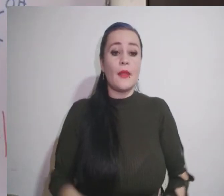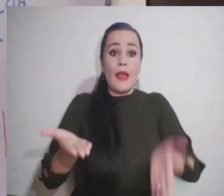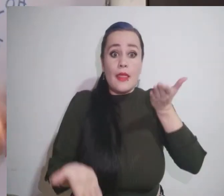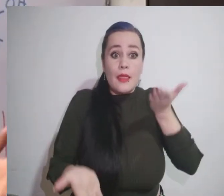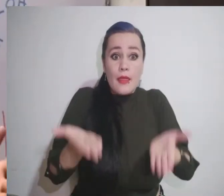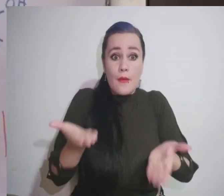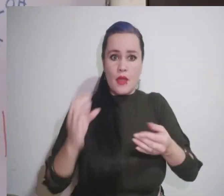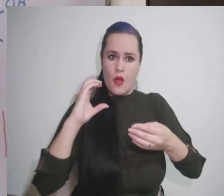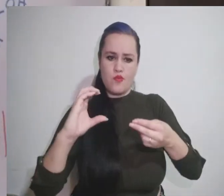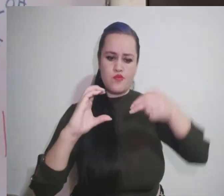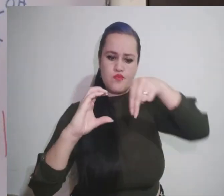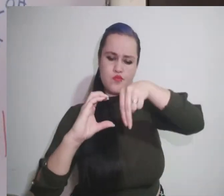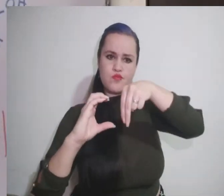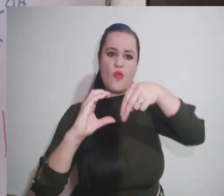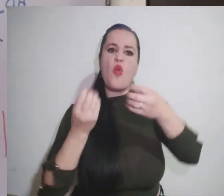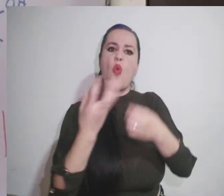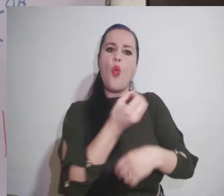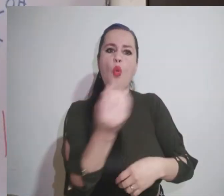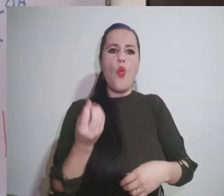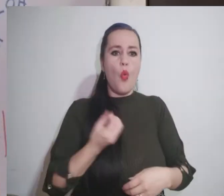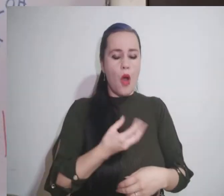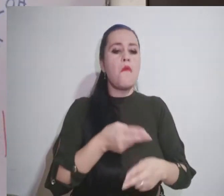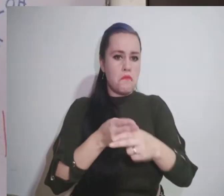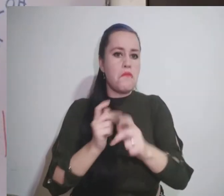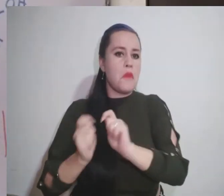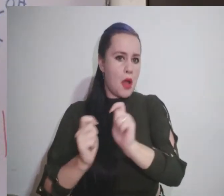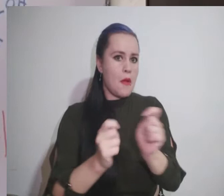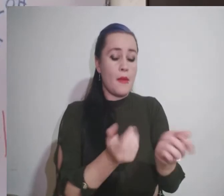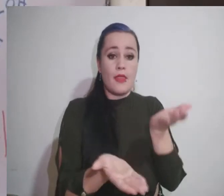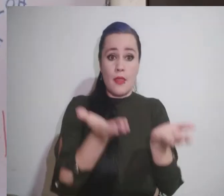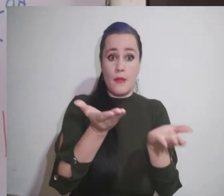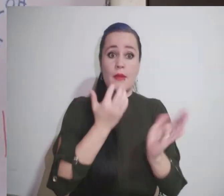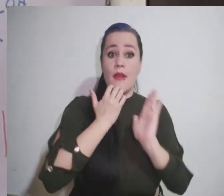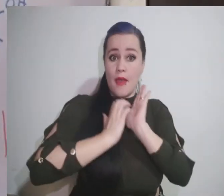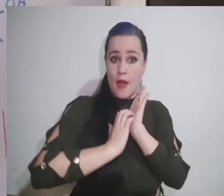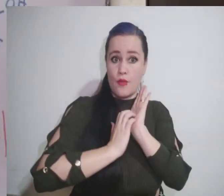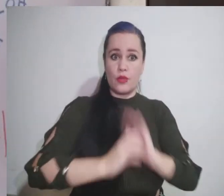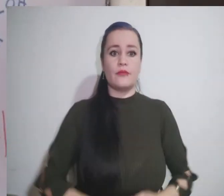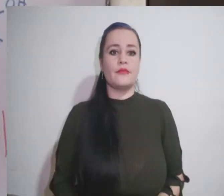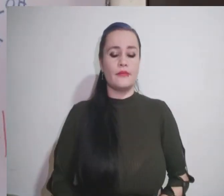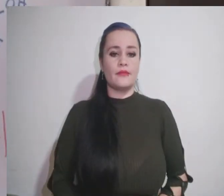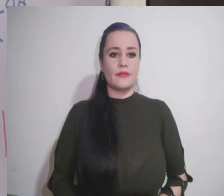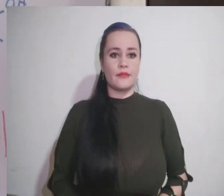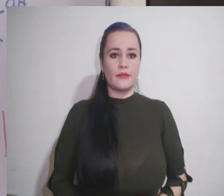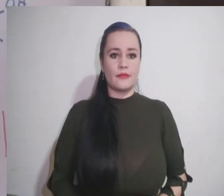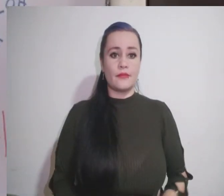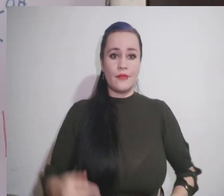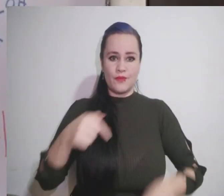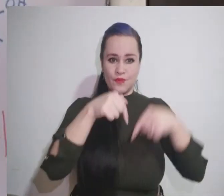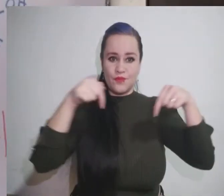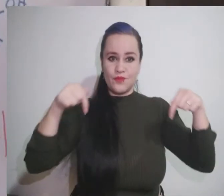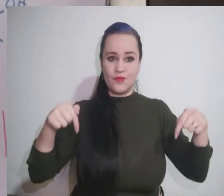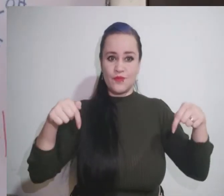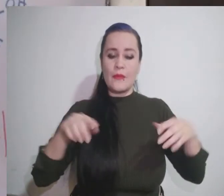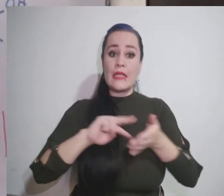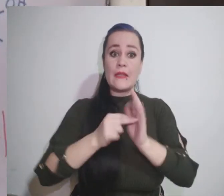de aminoácidos, pues entonces se van a llamar de un modo o se van a llamar de otro. Por ejemplo, los oligopéptidos son